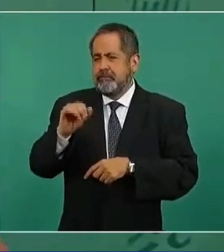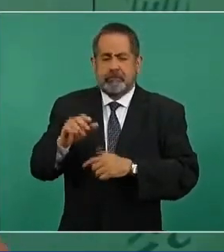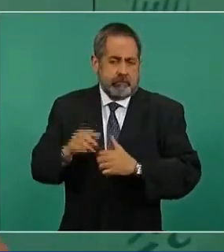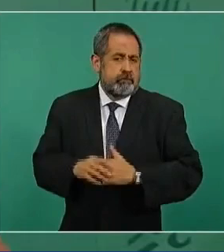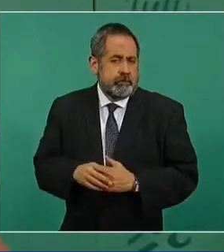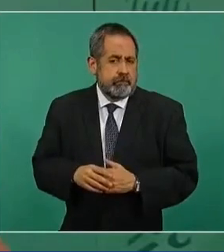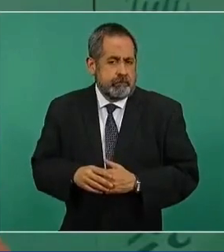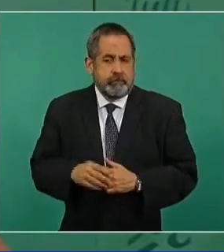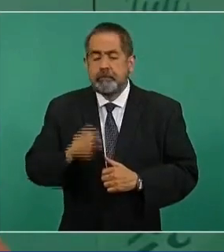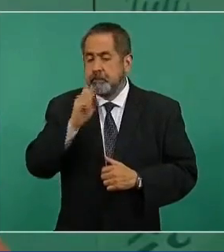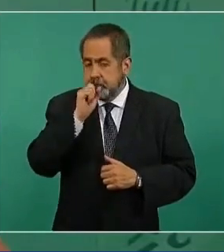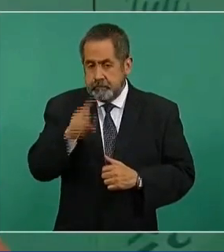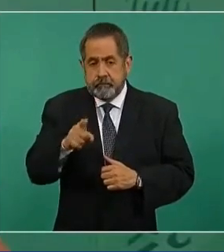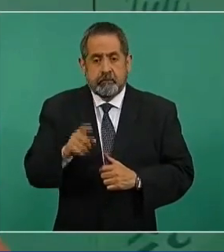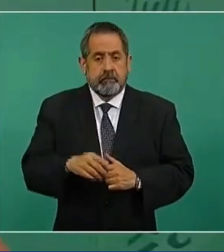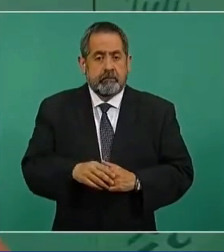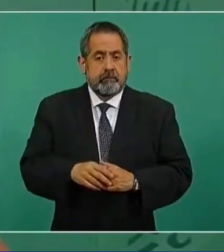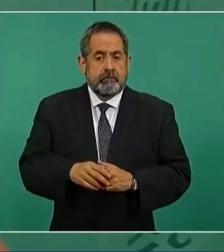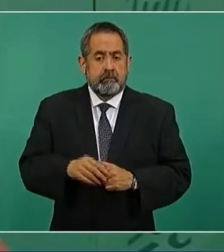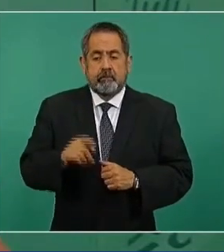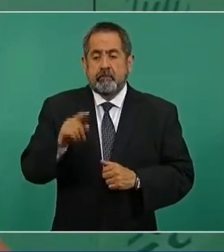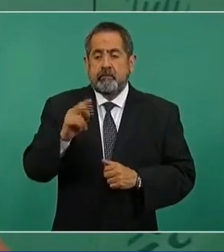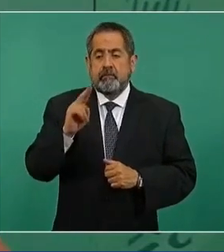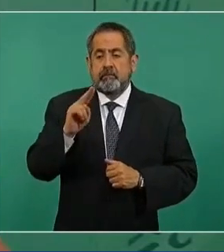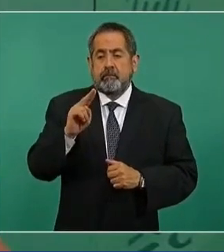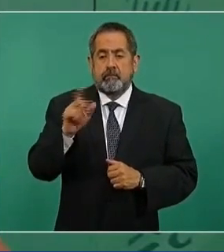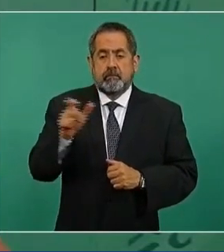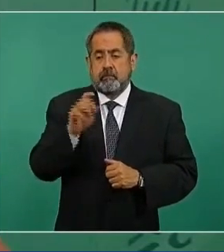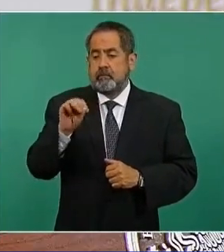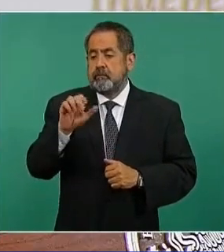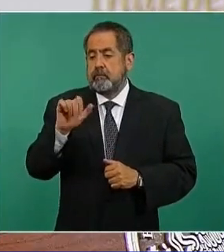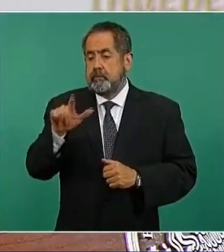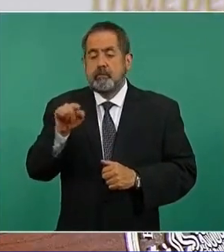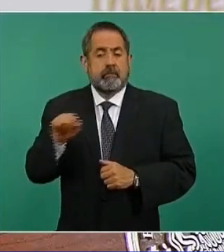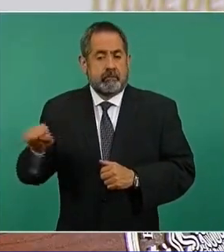Lo mismo en Uxmal,